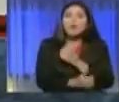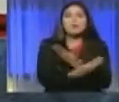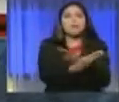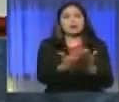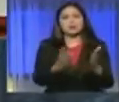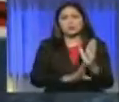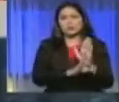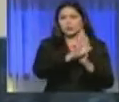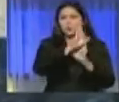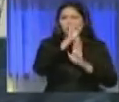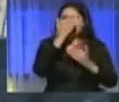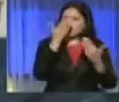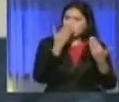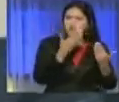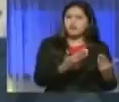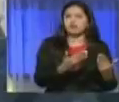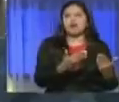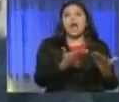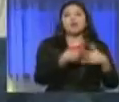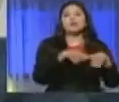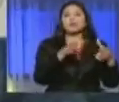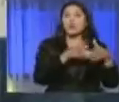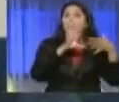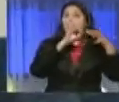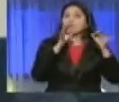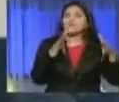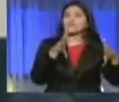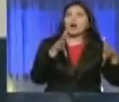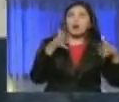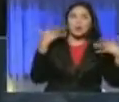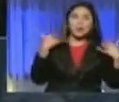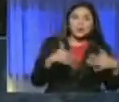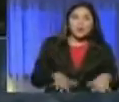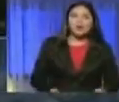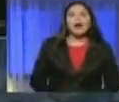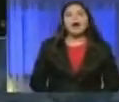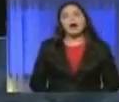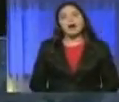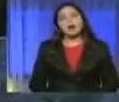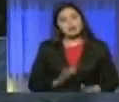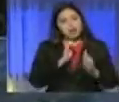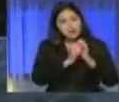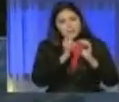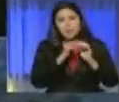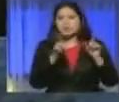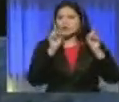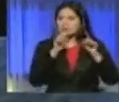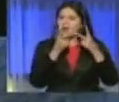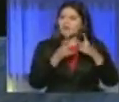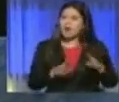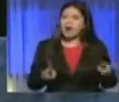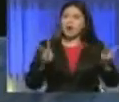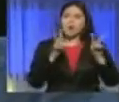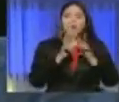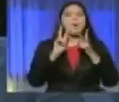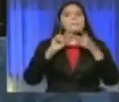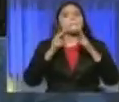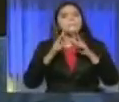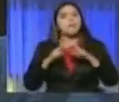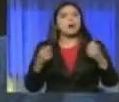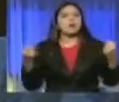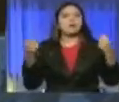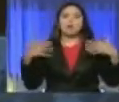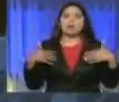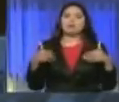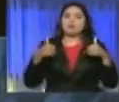oro y en el deporte como gran instrumento de valores, de paz, de educación física, de salud